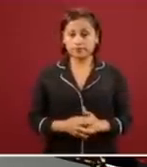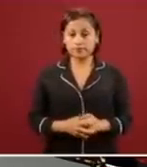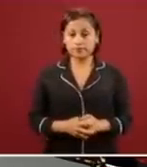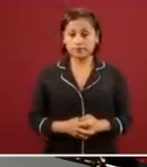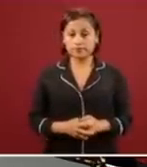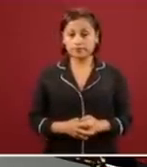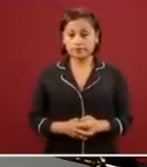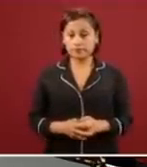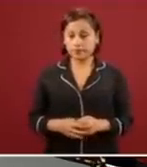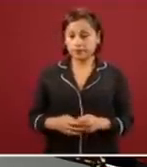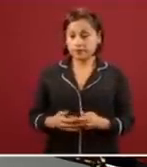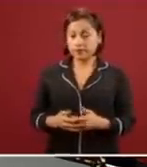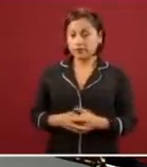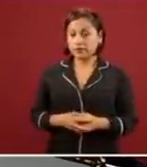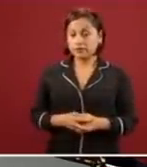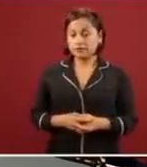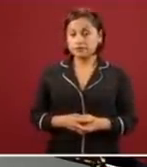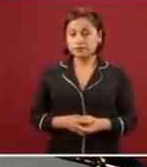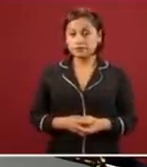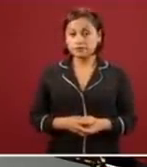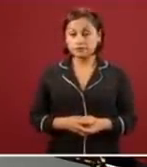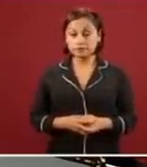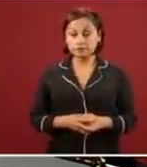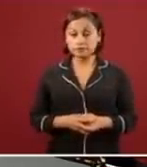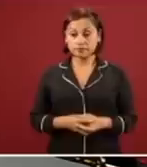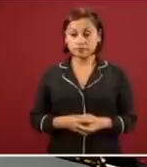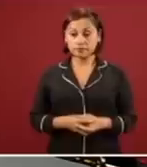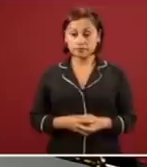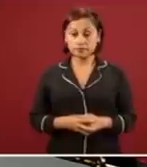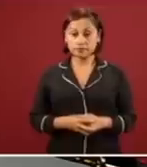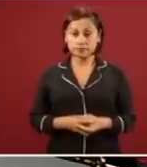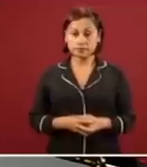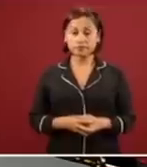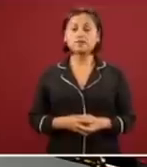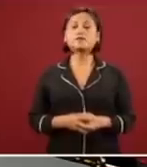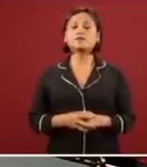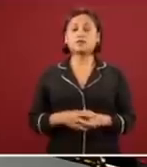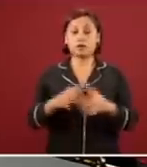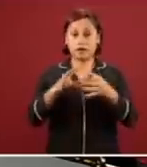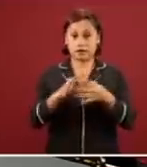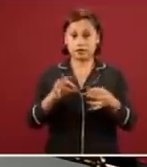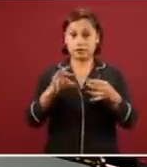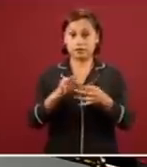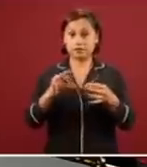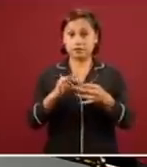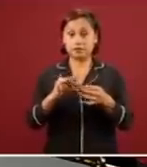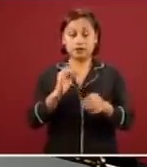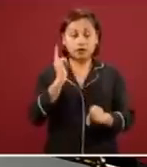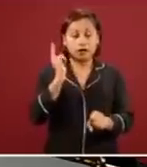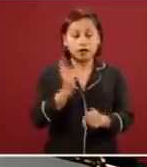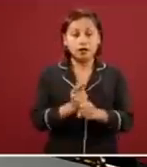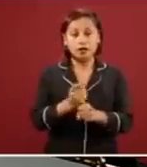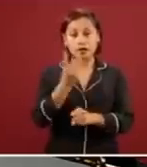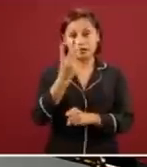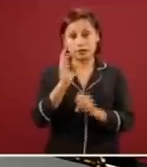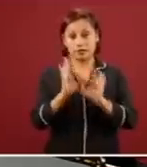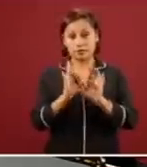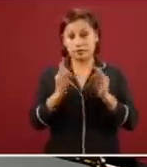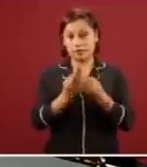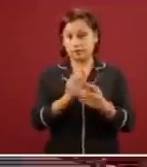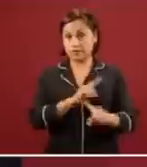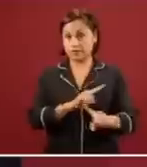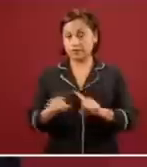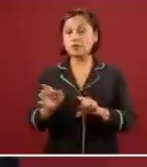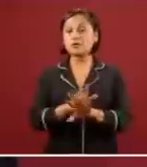Adelante, por favor. Primero, señalar que se han identificado tres tipologías distintas. Primero, la generación de